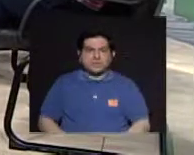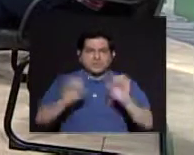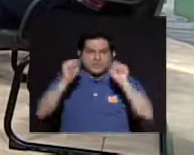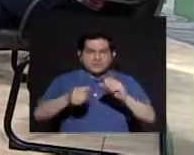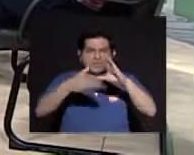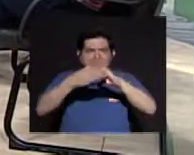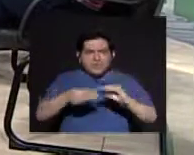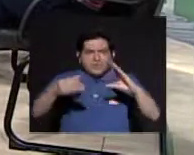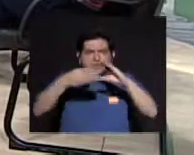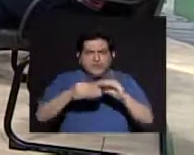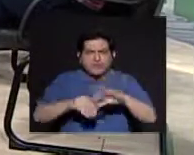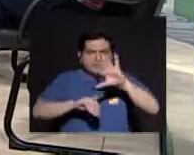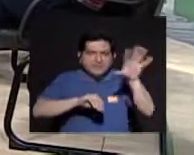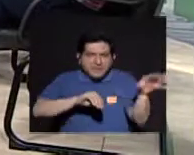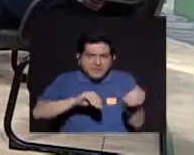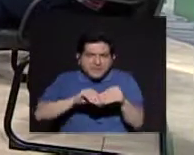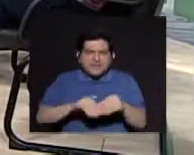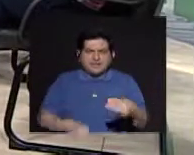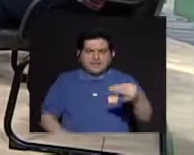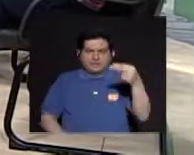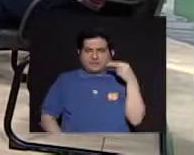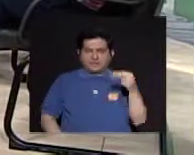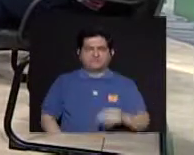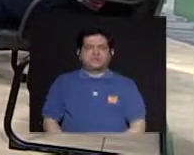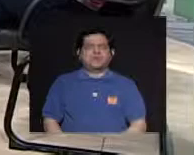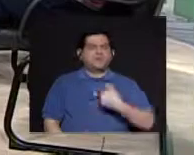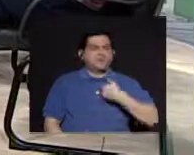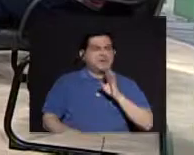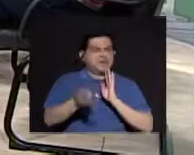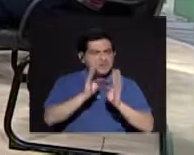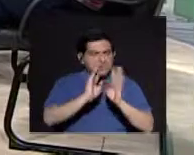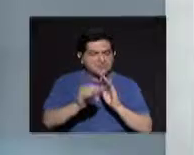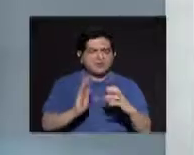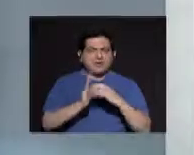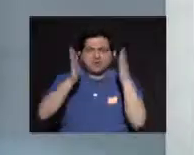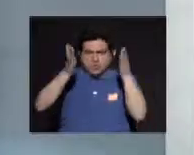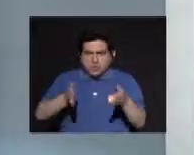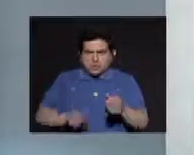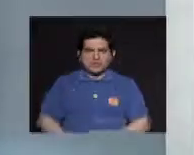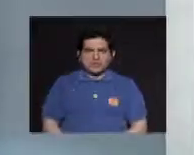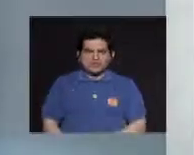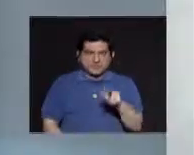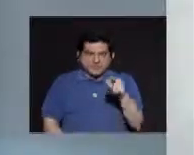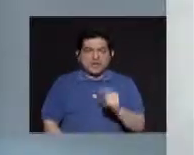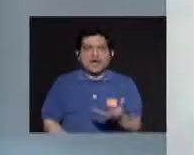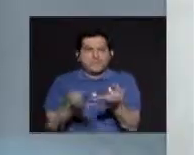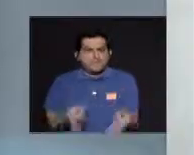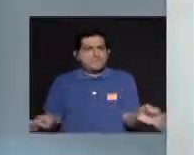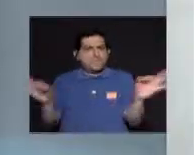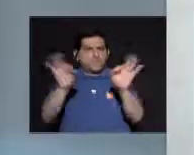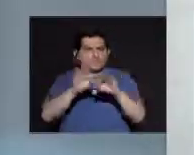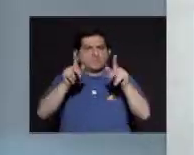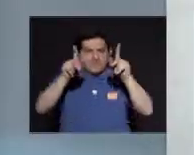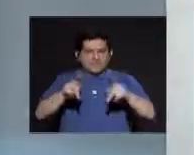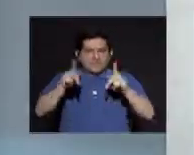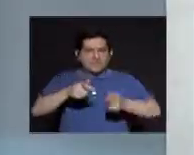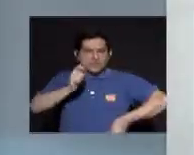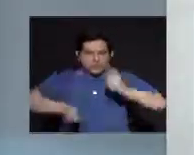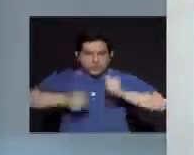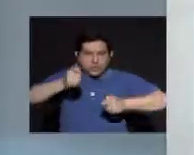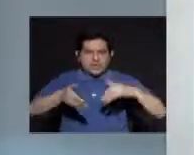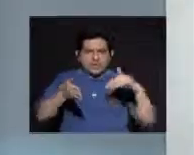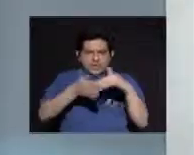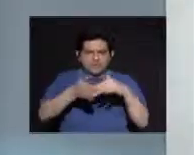¿verdad? Y algo que pudiera contar un poquito más, ¿verdad? En la historia. Yo estoy hablando con la guionista y para ella era muy importante, ella era de